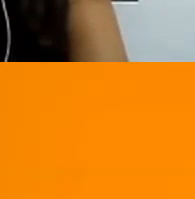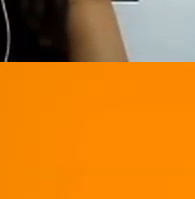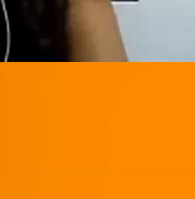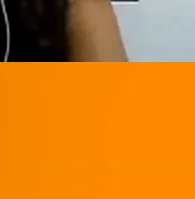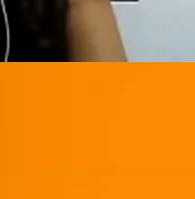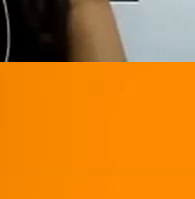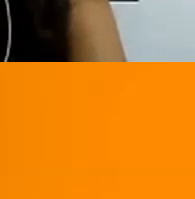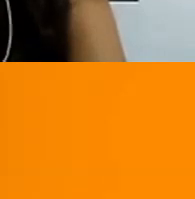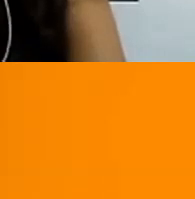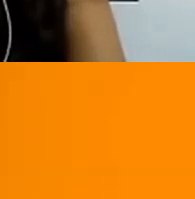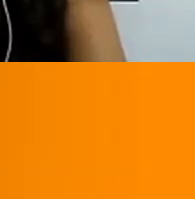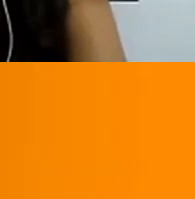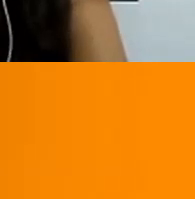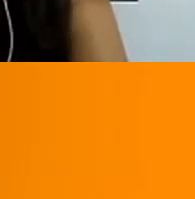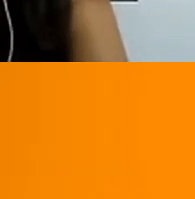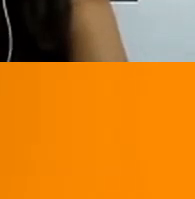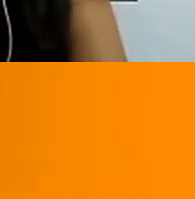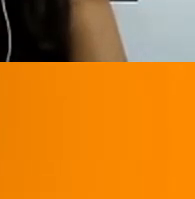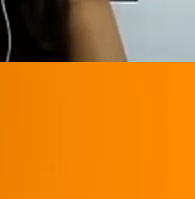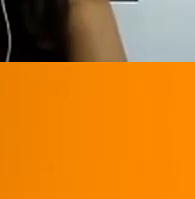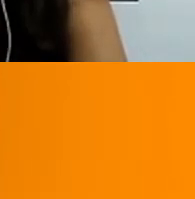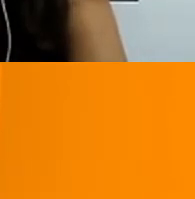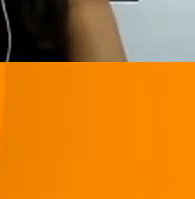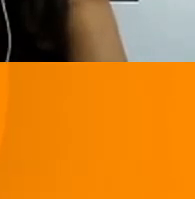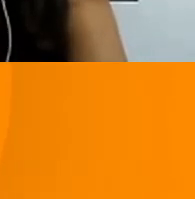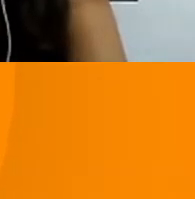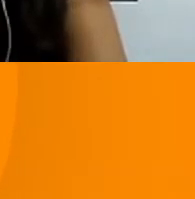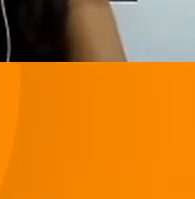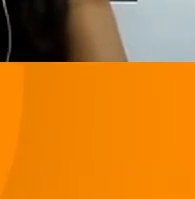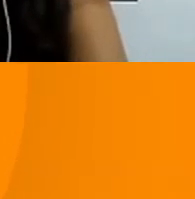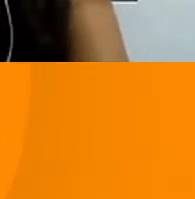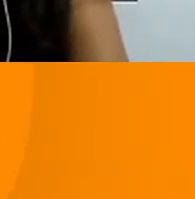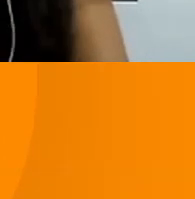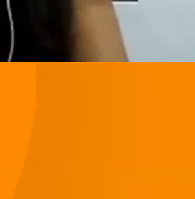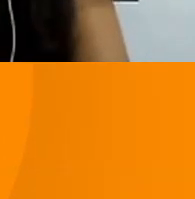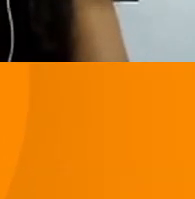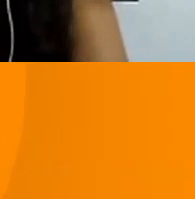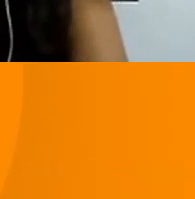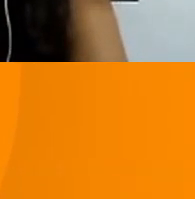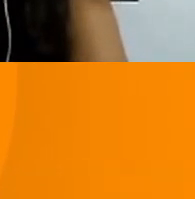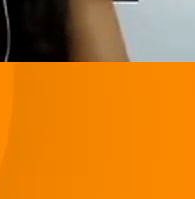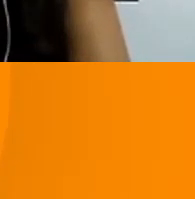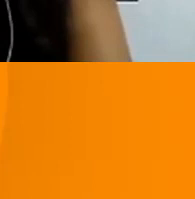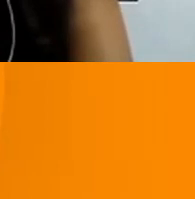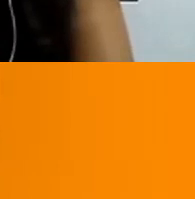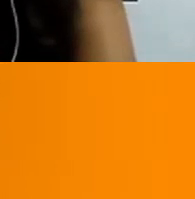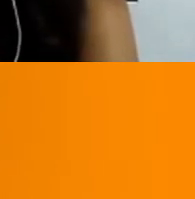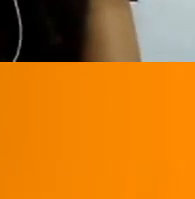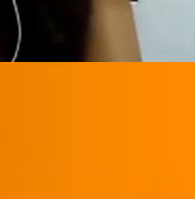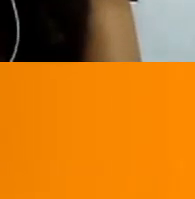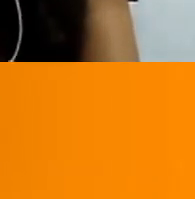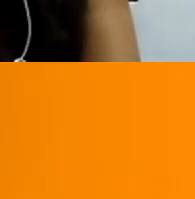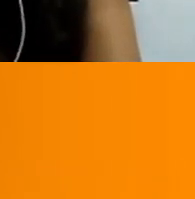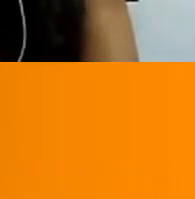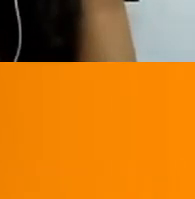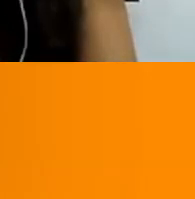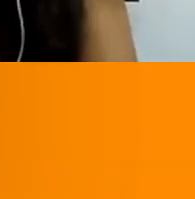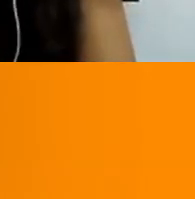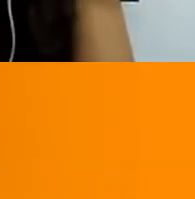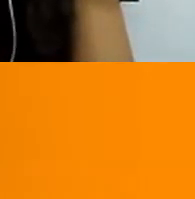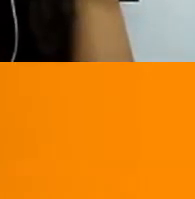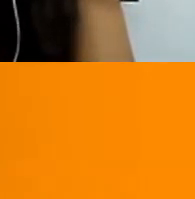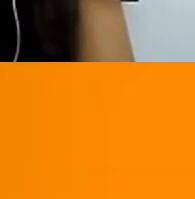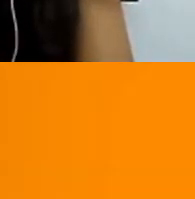Entonces, es una muy buena pregunta. Es una muy buena pregunta porque pues muchas veces no sabemos